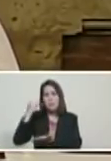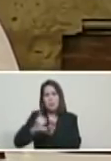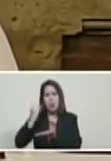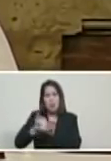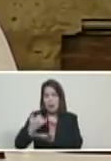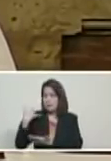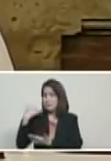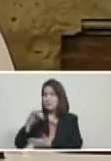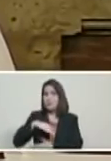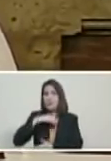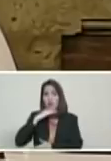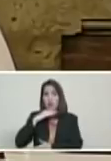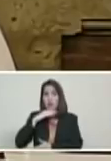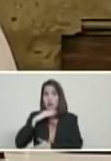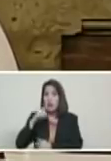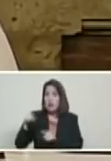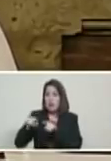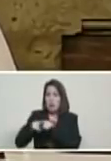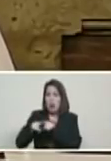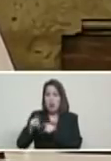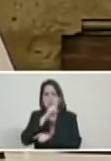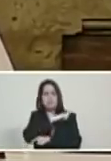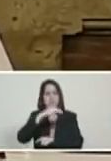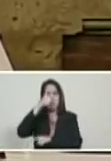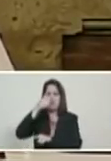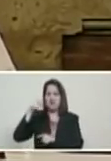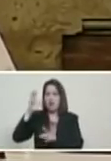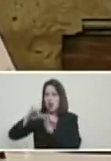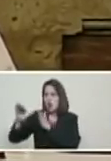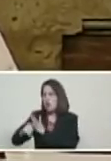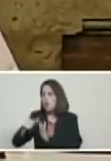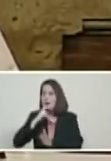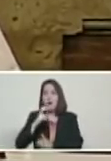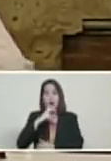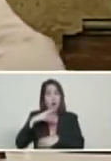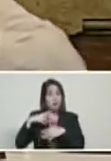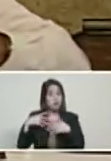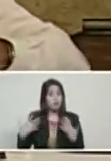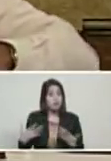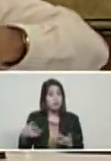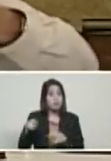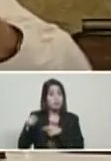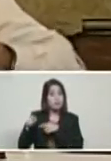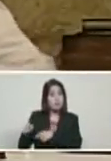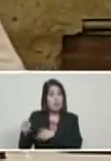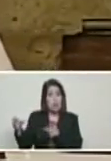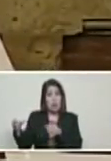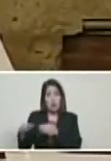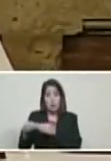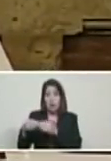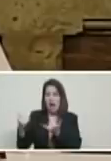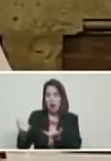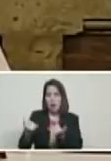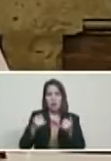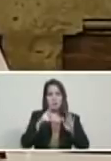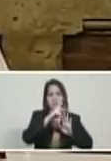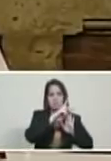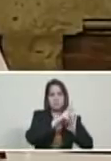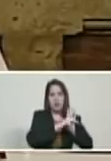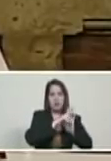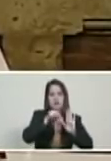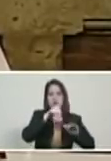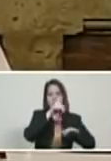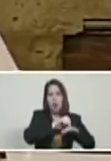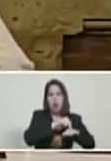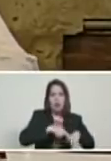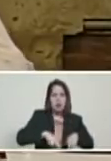Suficiente, son los pranes del oro, los pranes del oro que con el plan nacional del arco minero